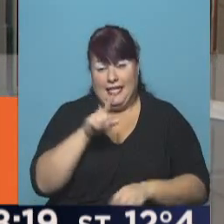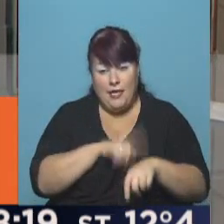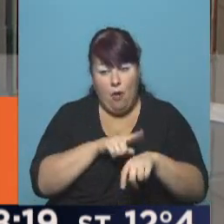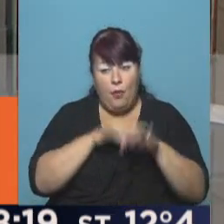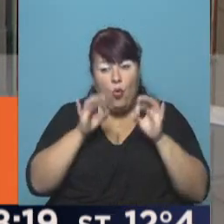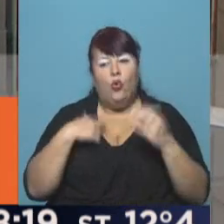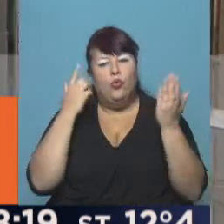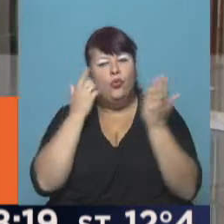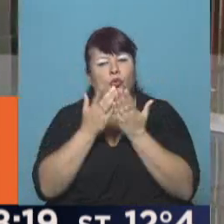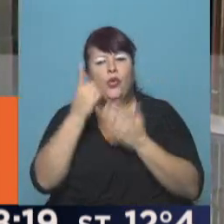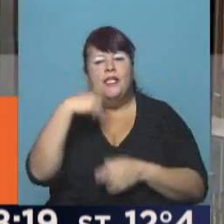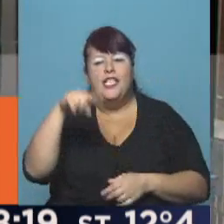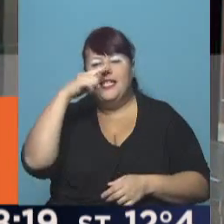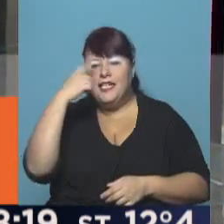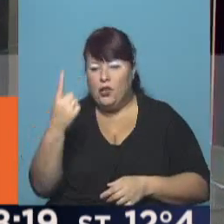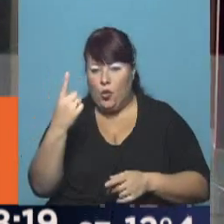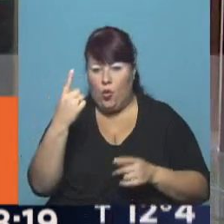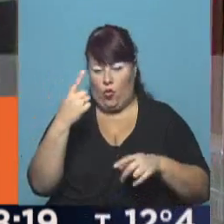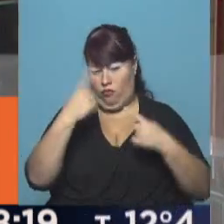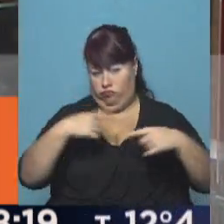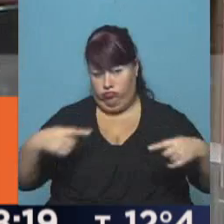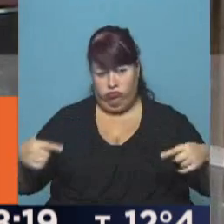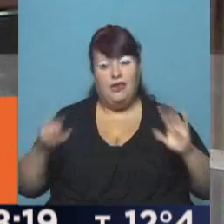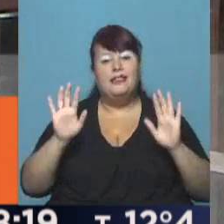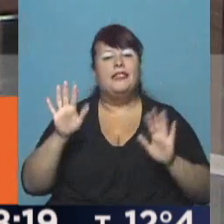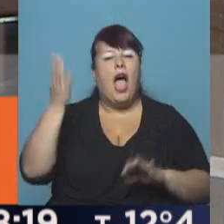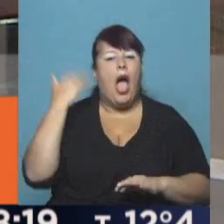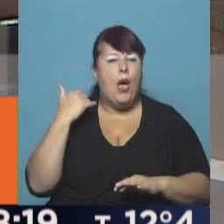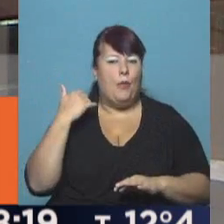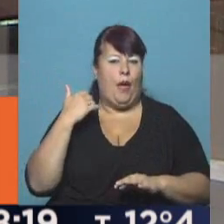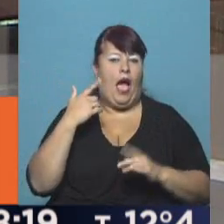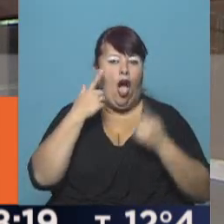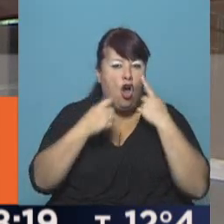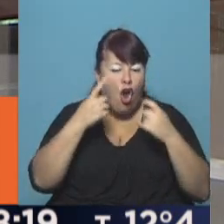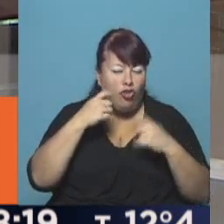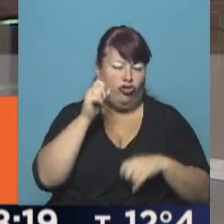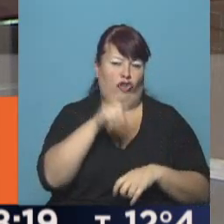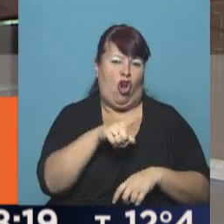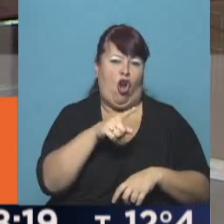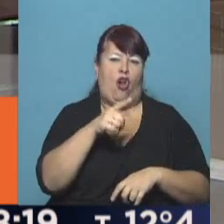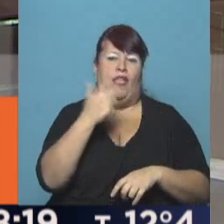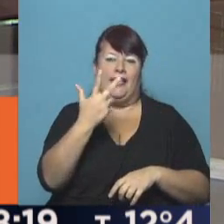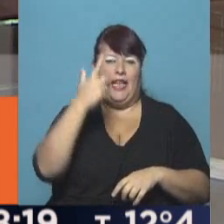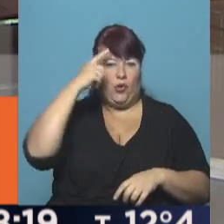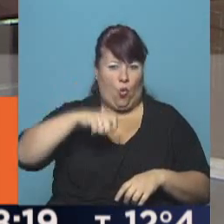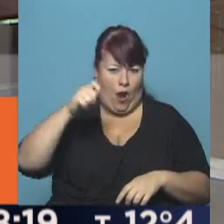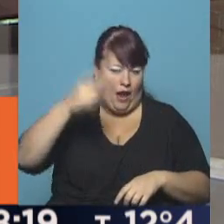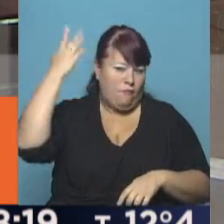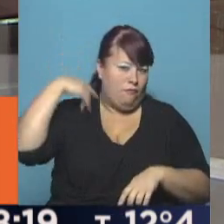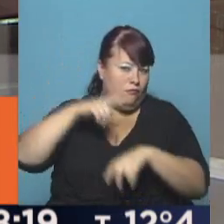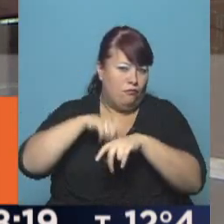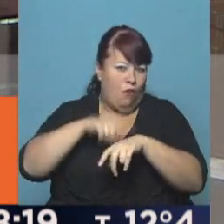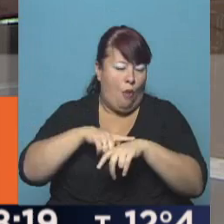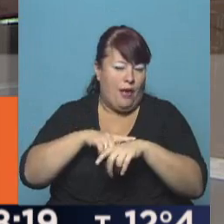oportunidad estudiamos 171 casos, que eran los casos que estaban bajo seguimiento de los 3 juzgados en aquel momento